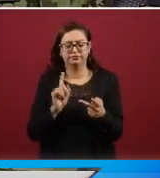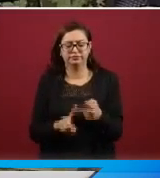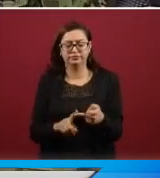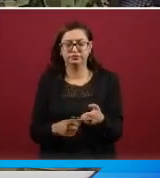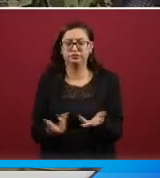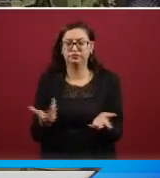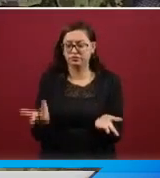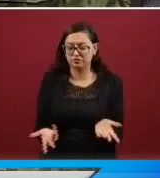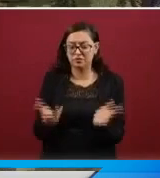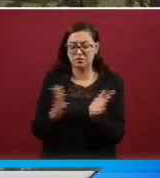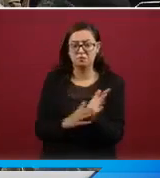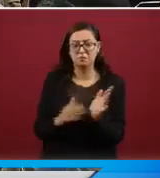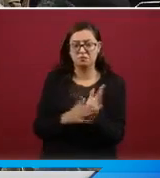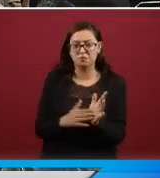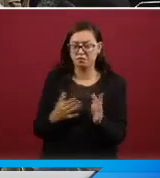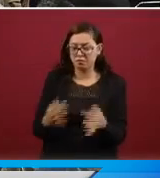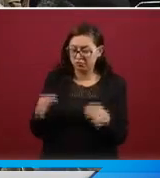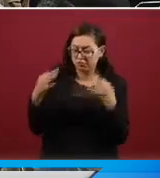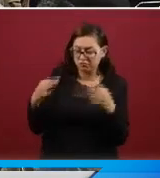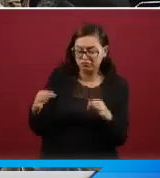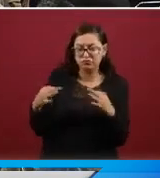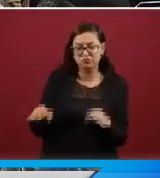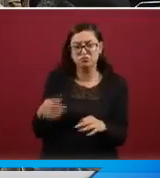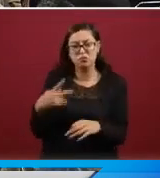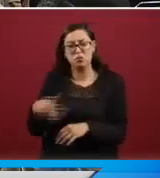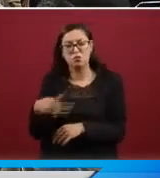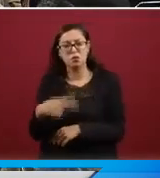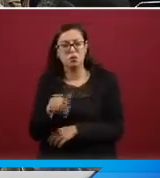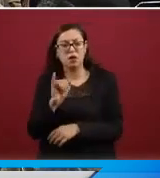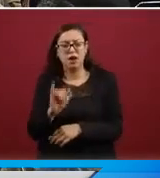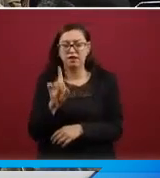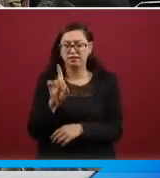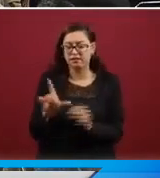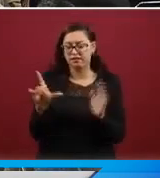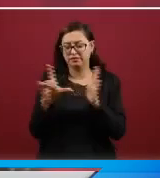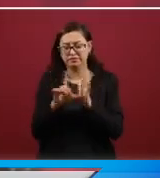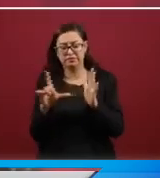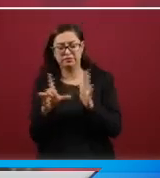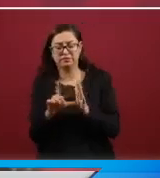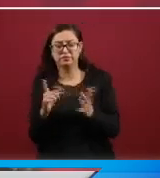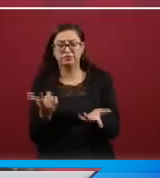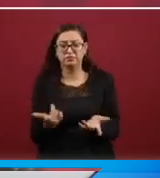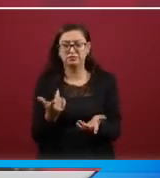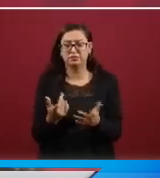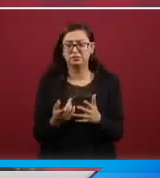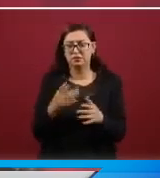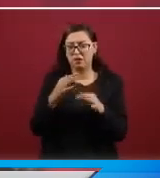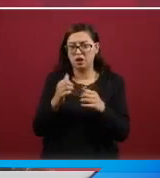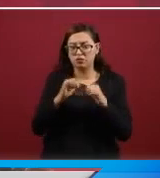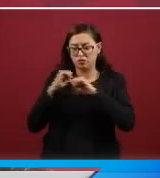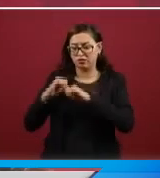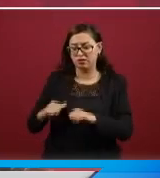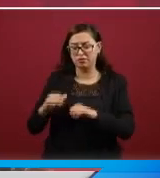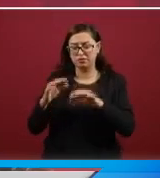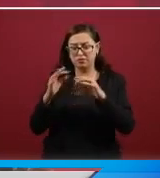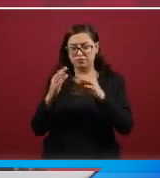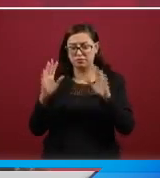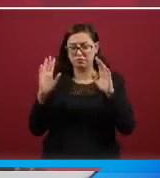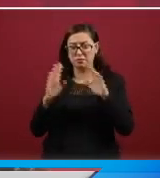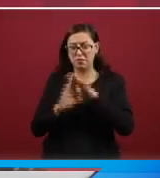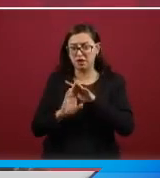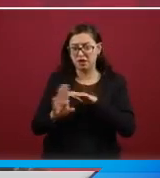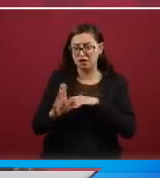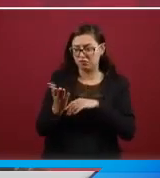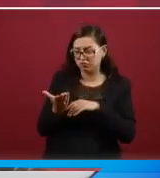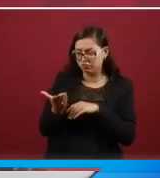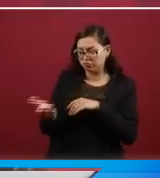España, Alemania, Chile, Bolivia, Estados Unidos y 17 organismos de la ONU, que se traducirá en apoyos técnicos y económicos para atacar